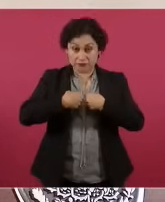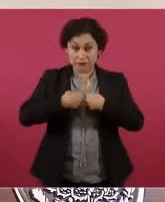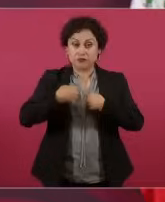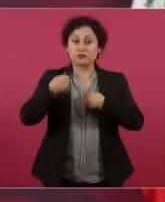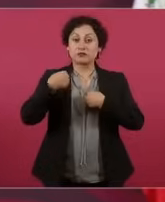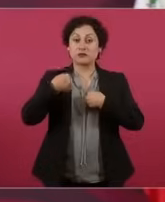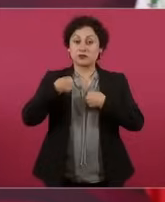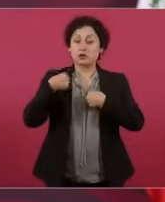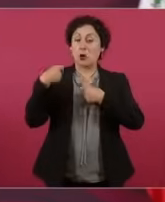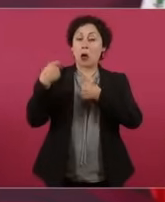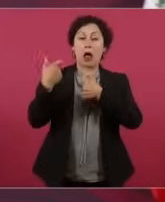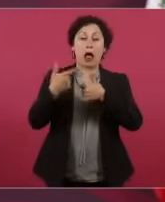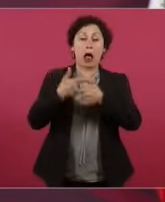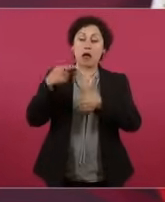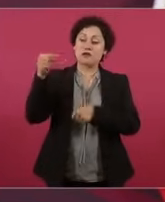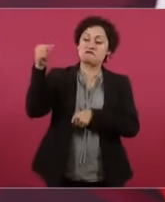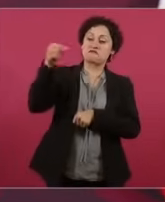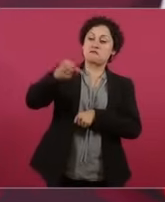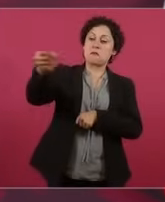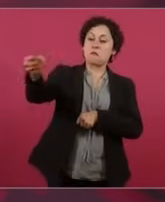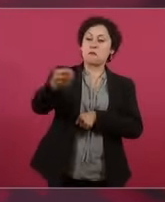No estoy influyendo.